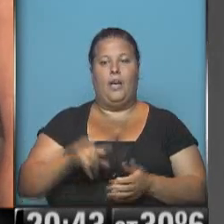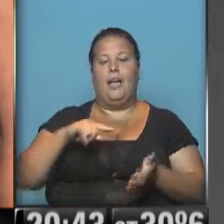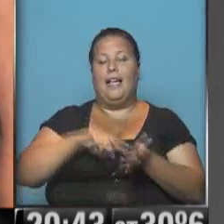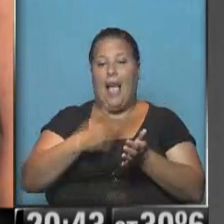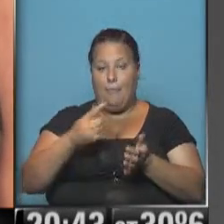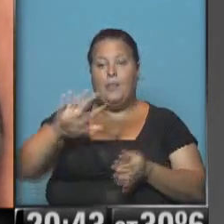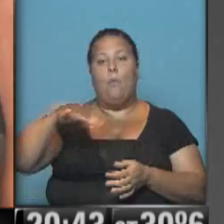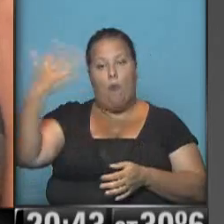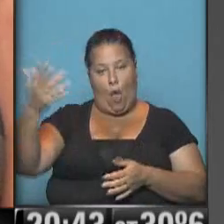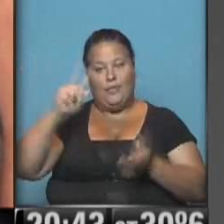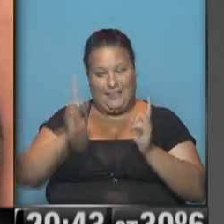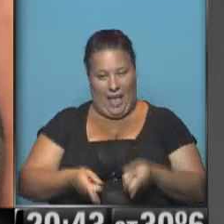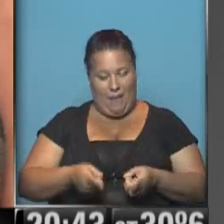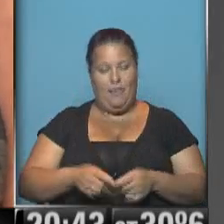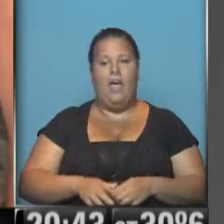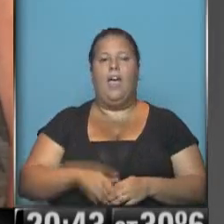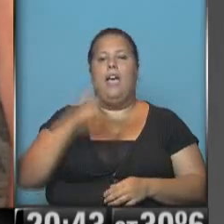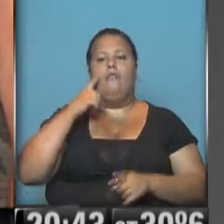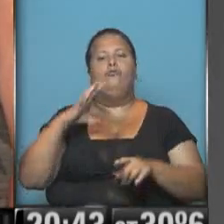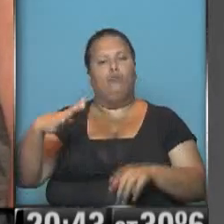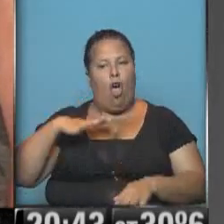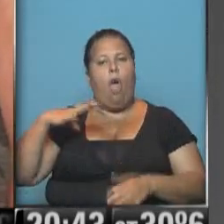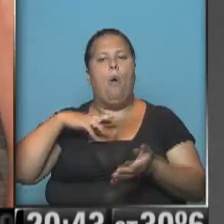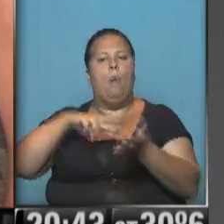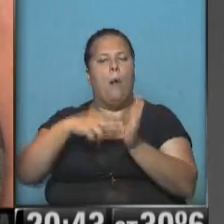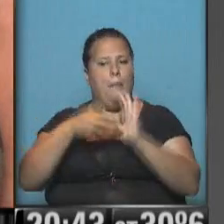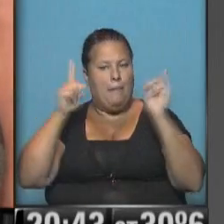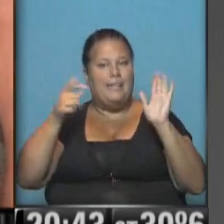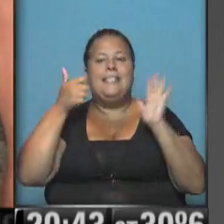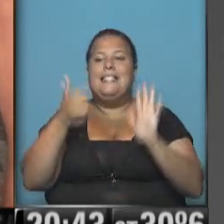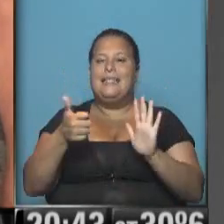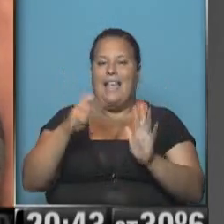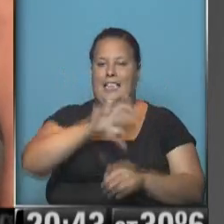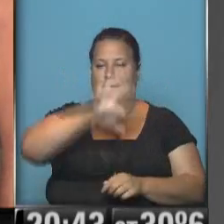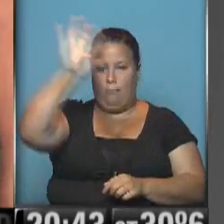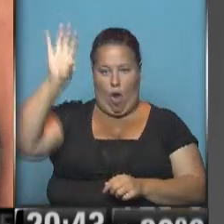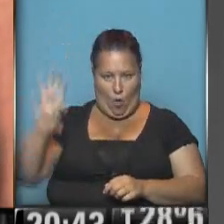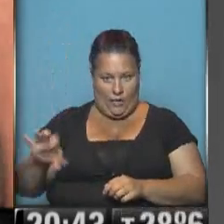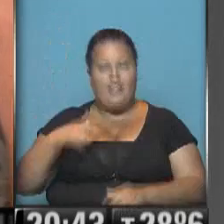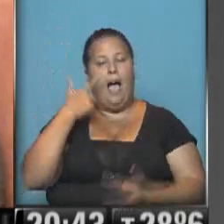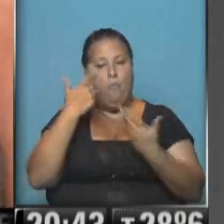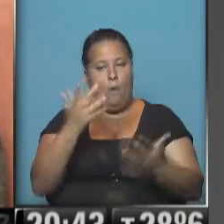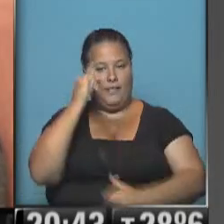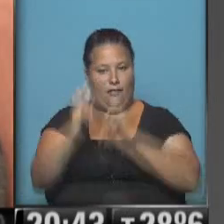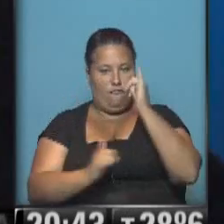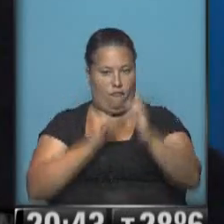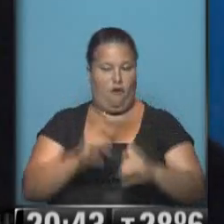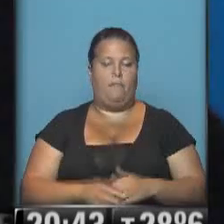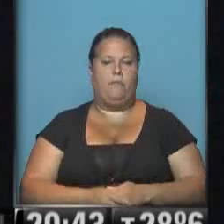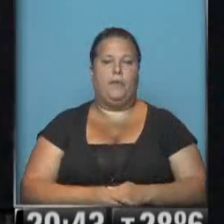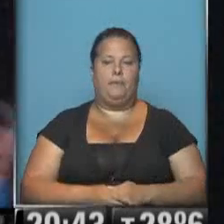Buenos Aires, claro está. Se mantiene el conflicto docente en 6 de las provincias. Vamos al informe.